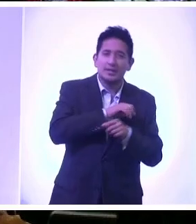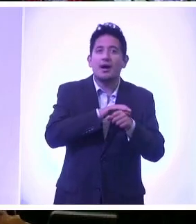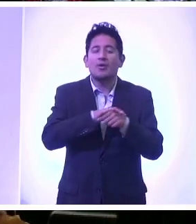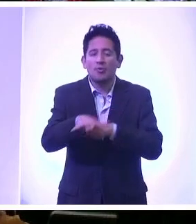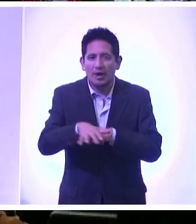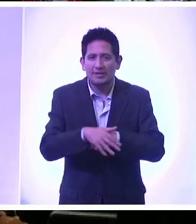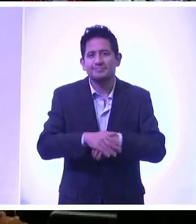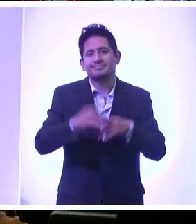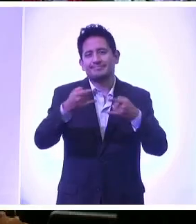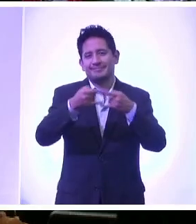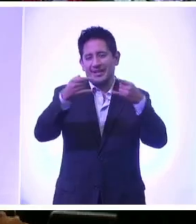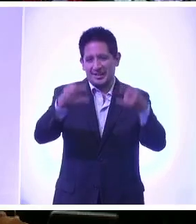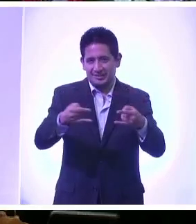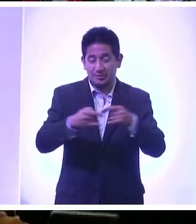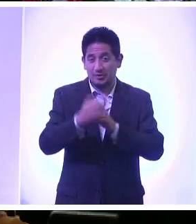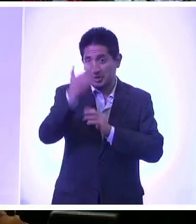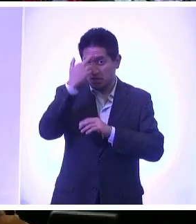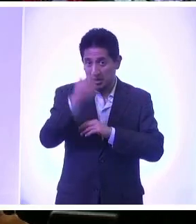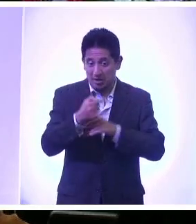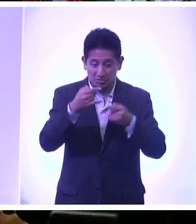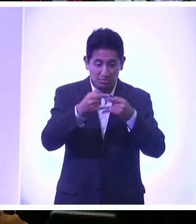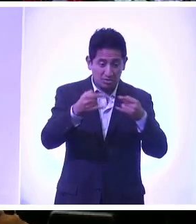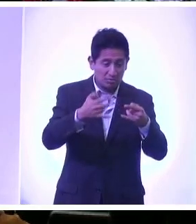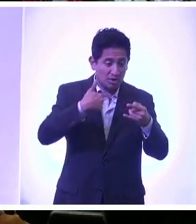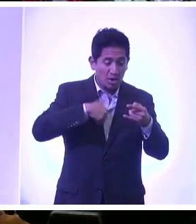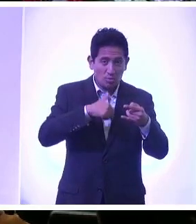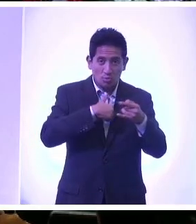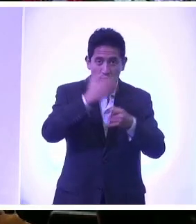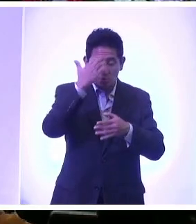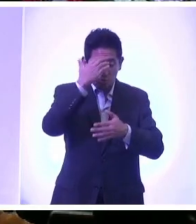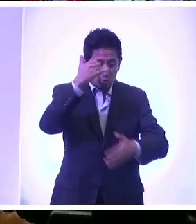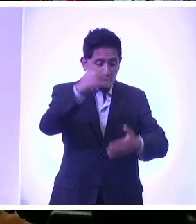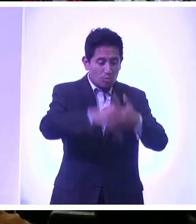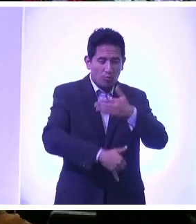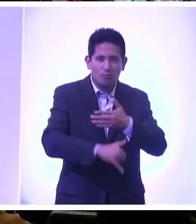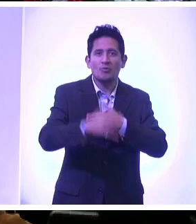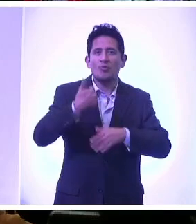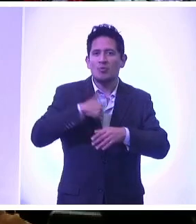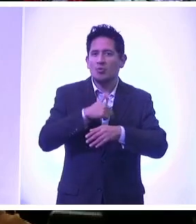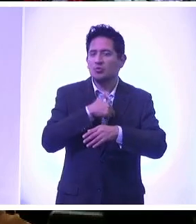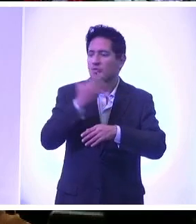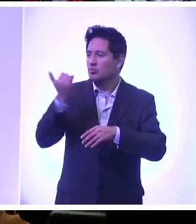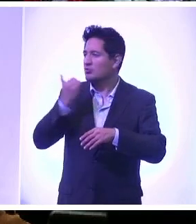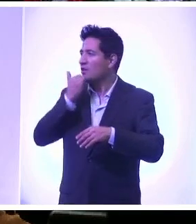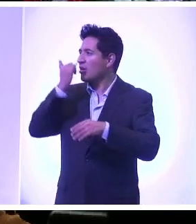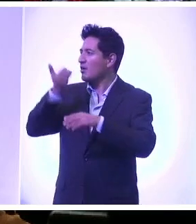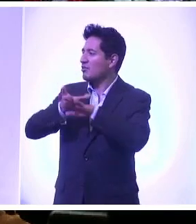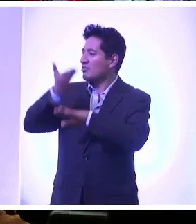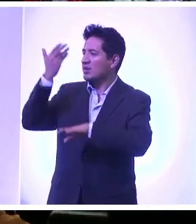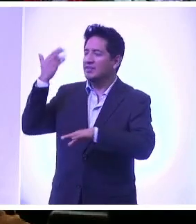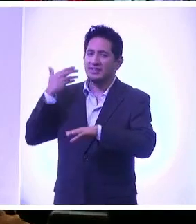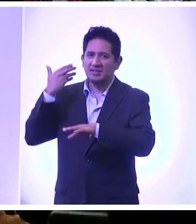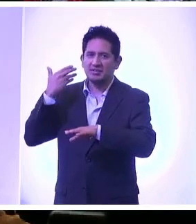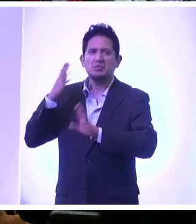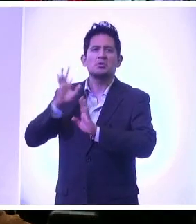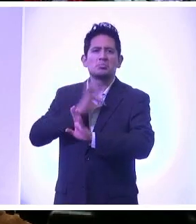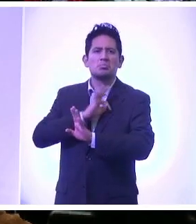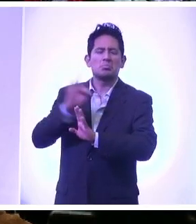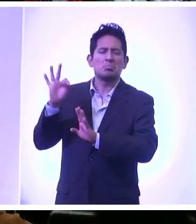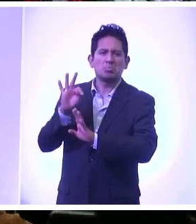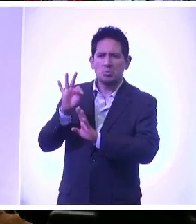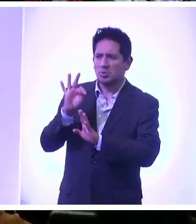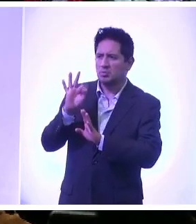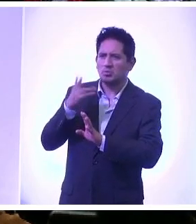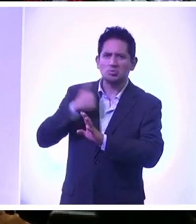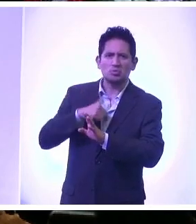nos vamos a unos temas un poquito eh más de de física cuántica nos daremos cuenta que todos los tiempos el pasado el presente y el futuro se están dando en